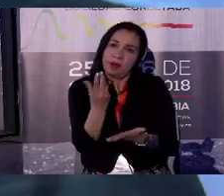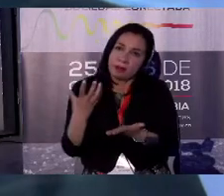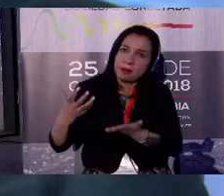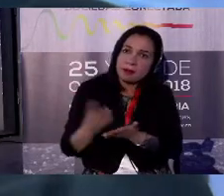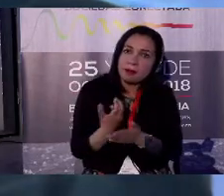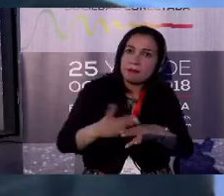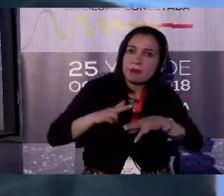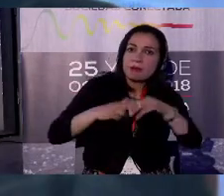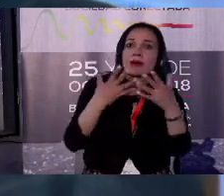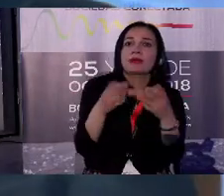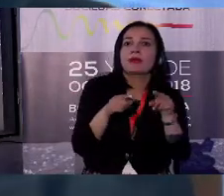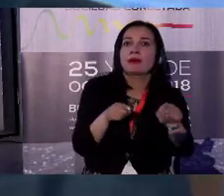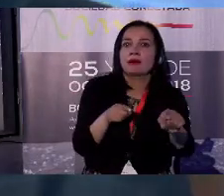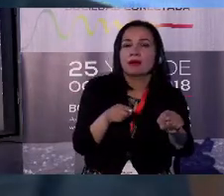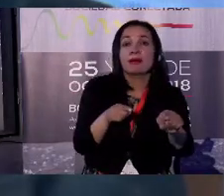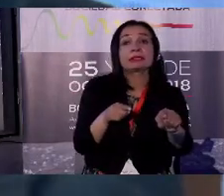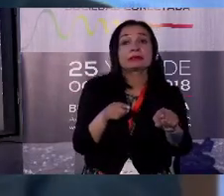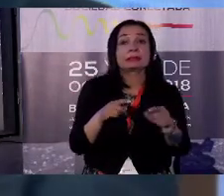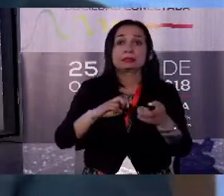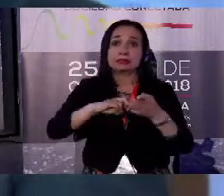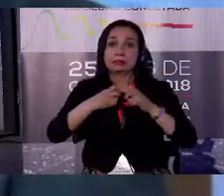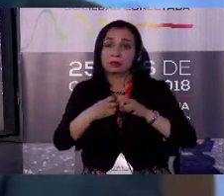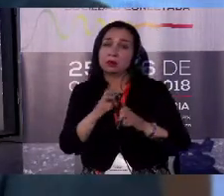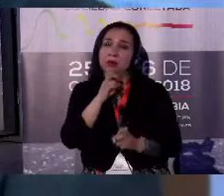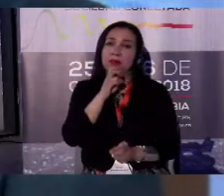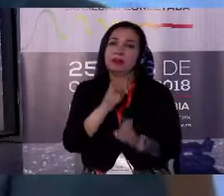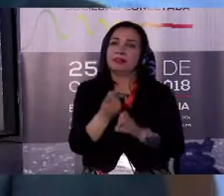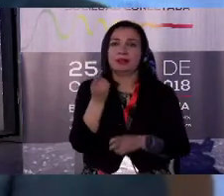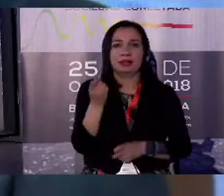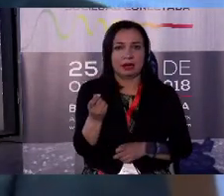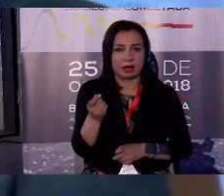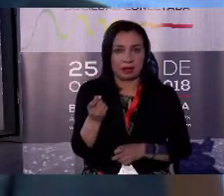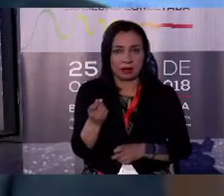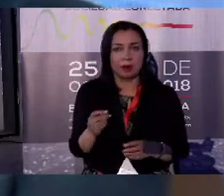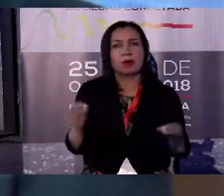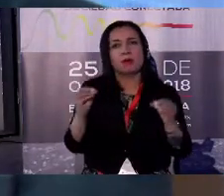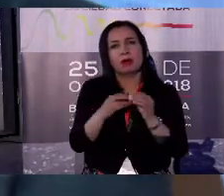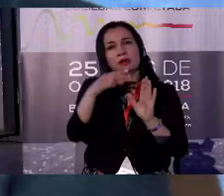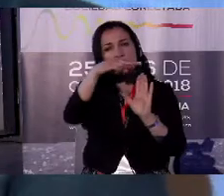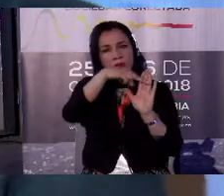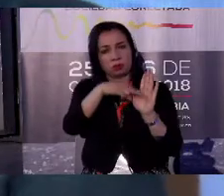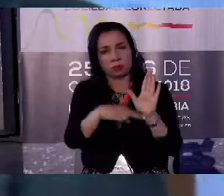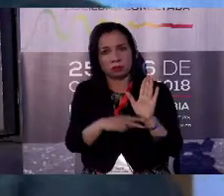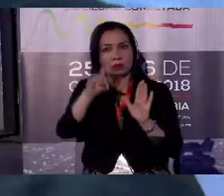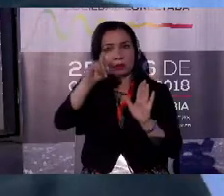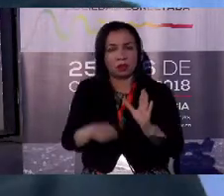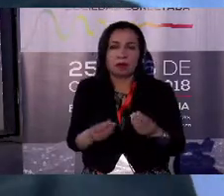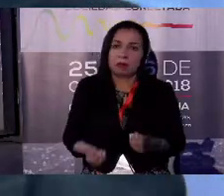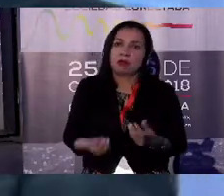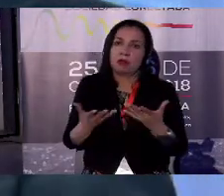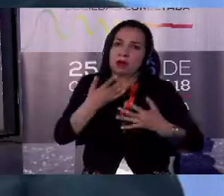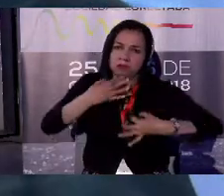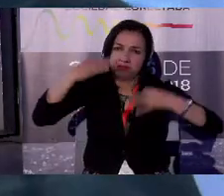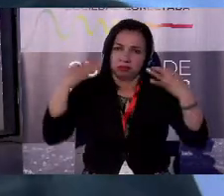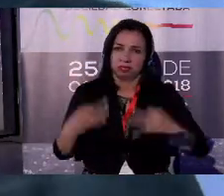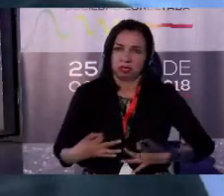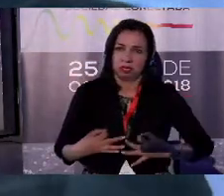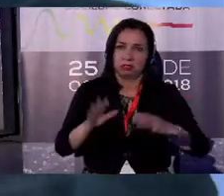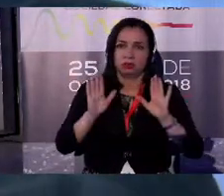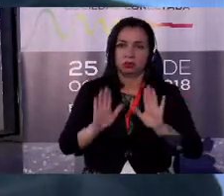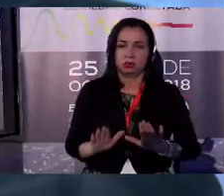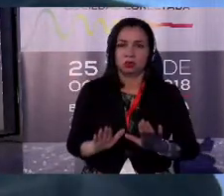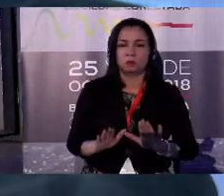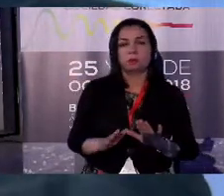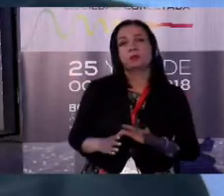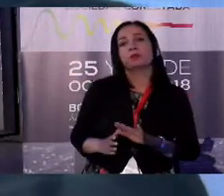crítico. Y la normatividad necesita brindar certeza. Otro